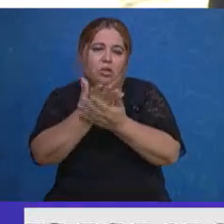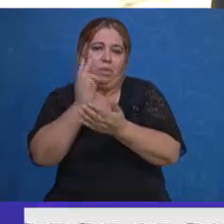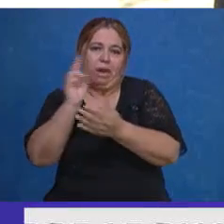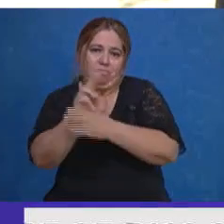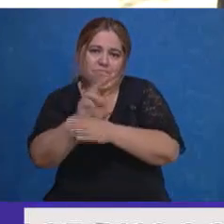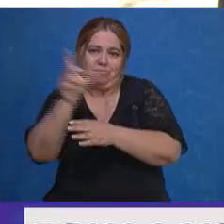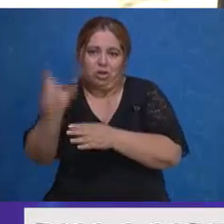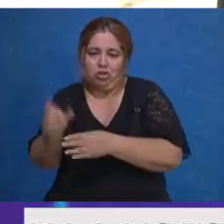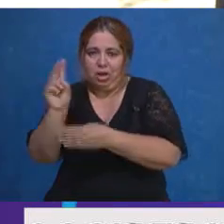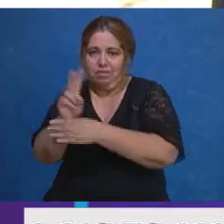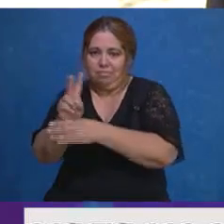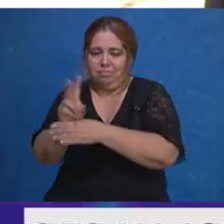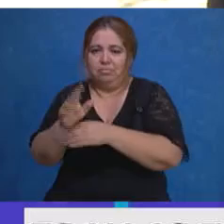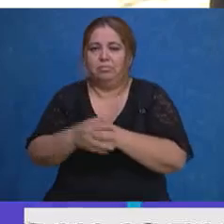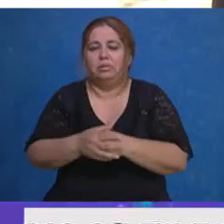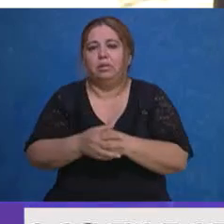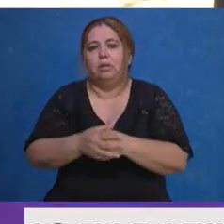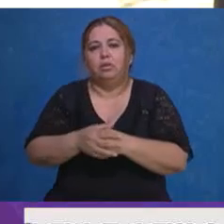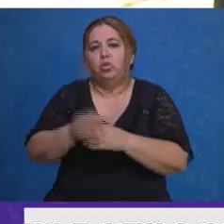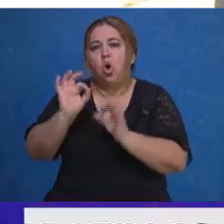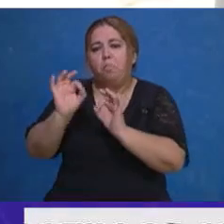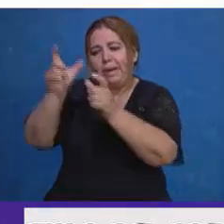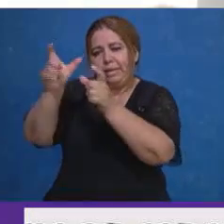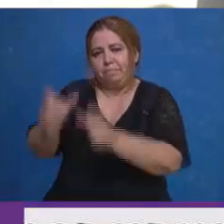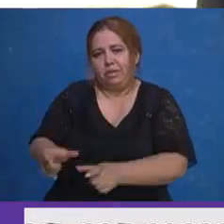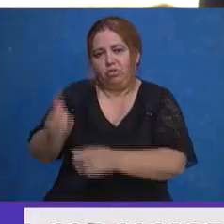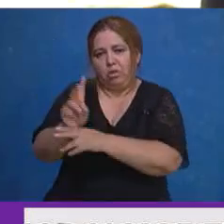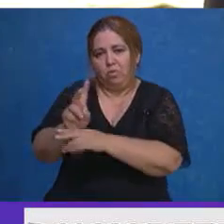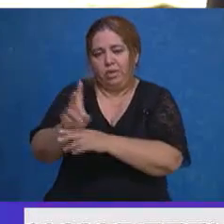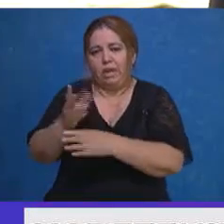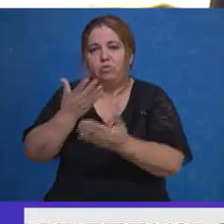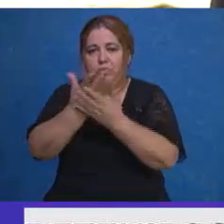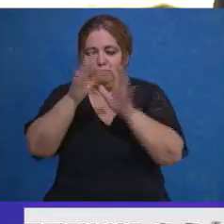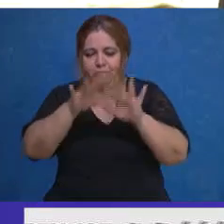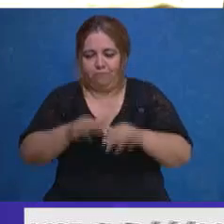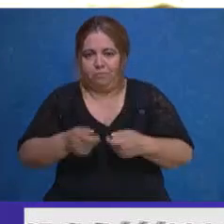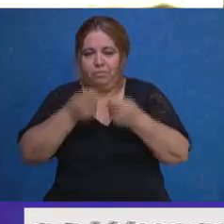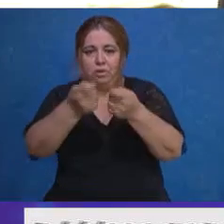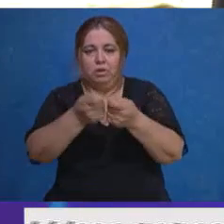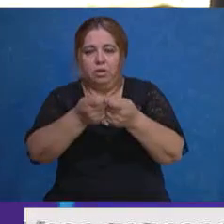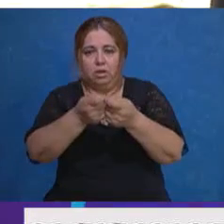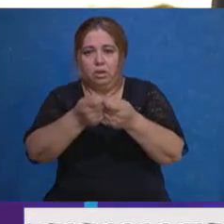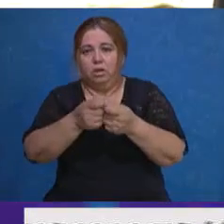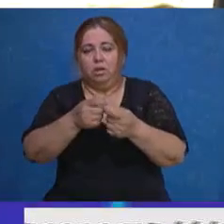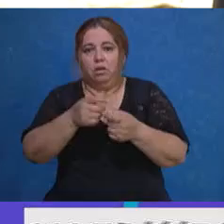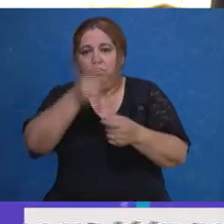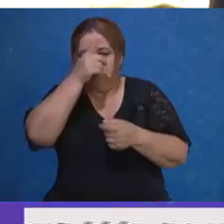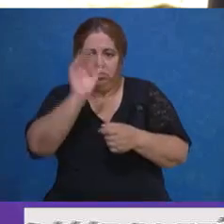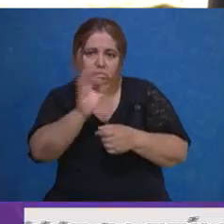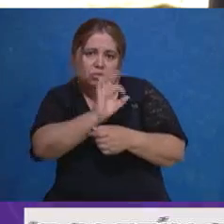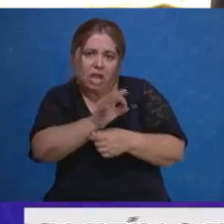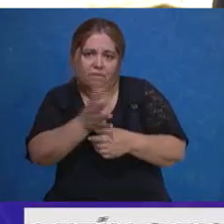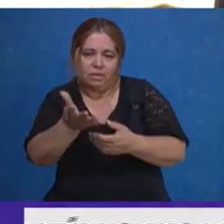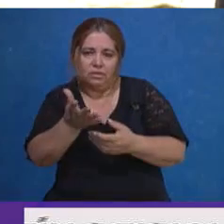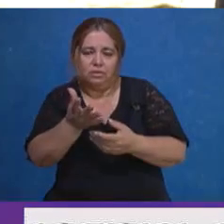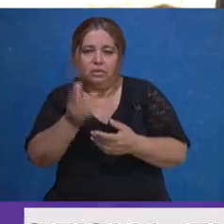proteger la integridad psicofísica de Gil Peregue. Ellos saben que él tiene fobia al agua, tiene hidrofobia.